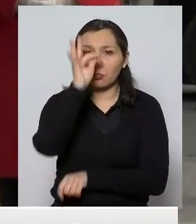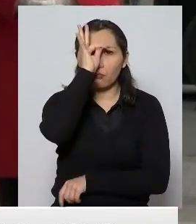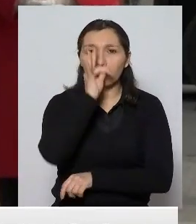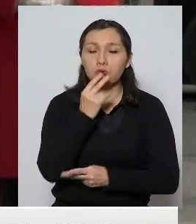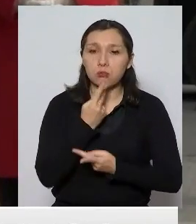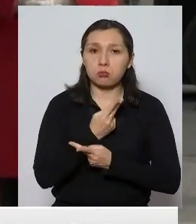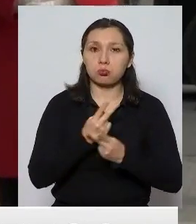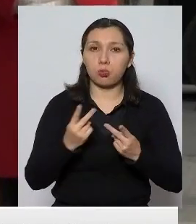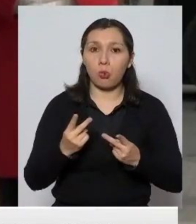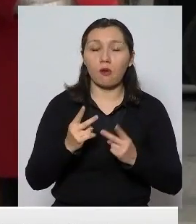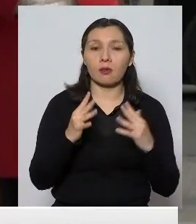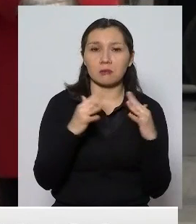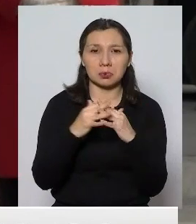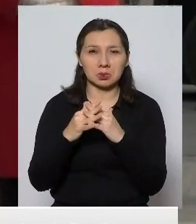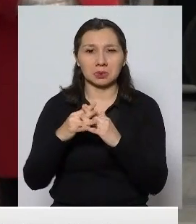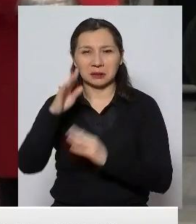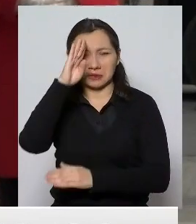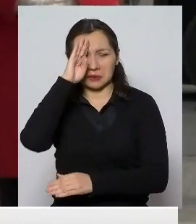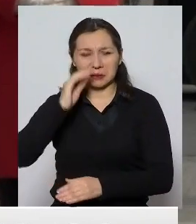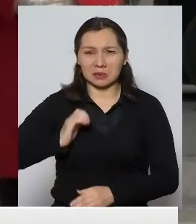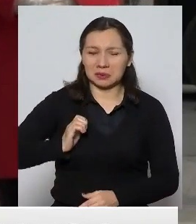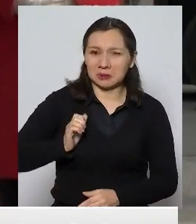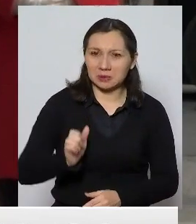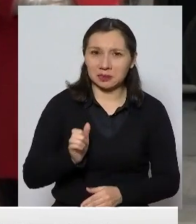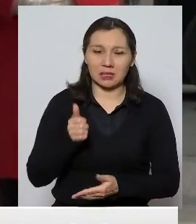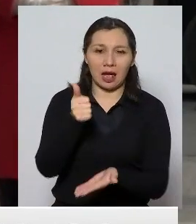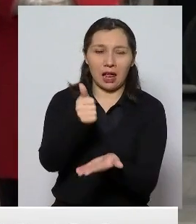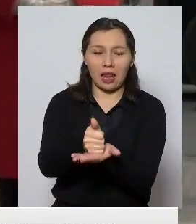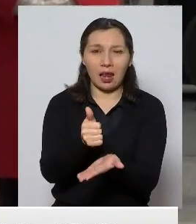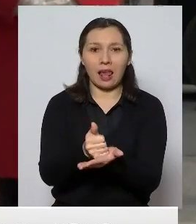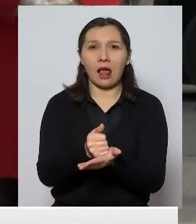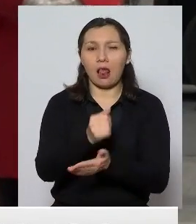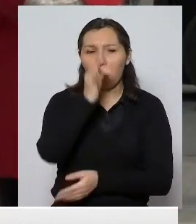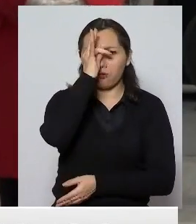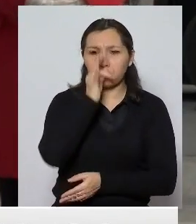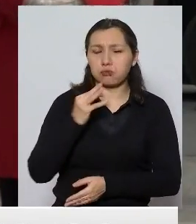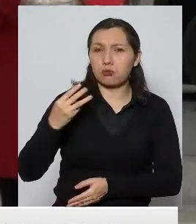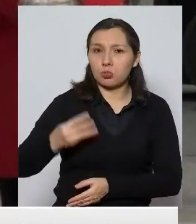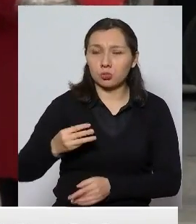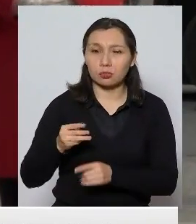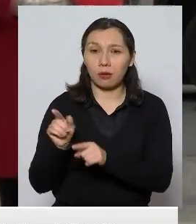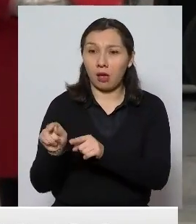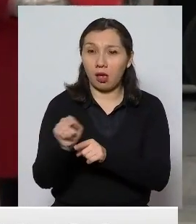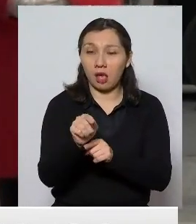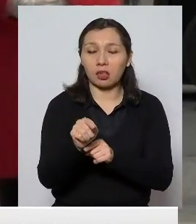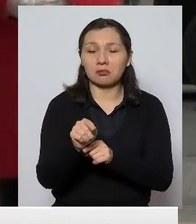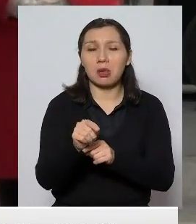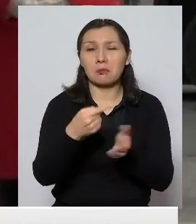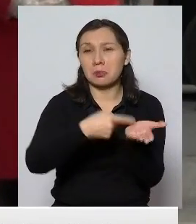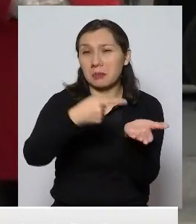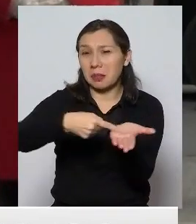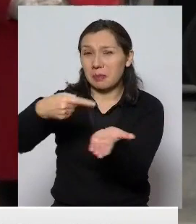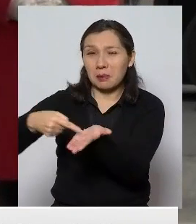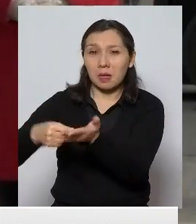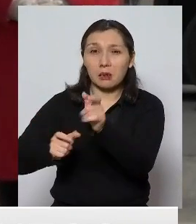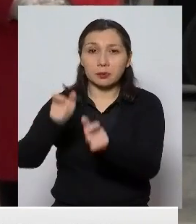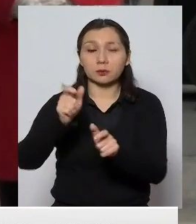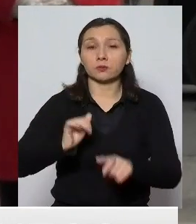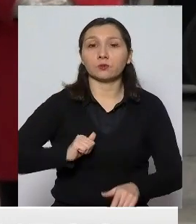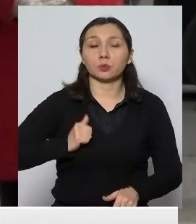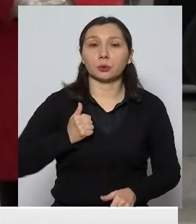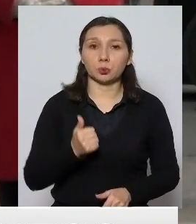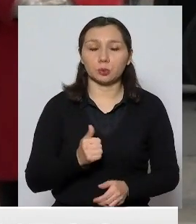funcionarios públicos, las Fuerzas Armadas, las policías, los alcaldes, los funcionarios municipales y esos miles y miles de